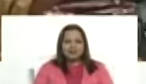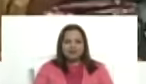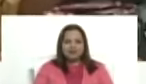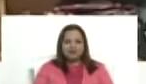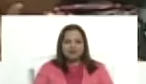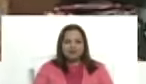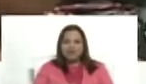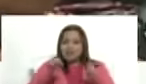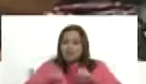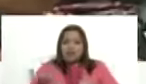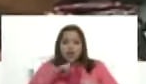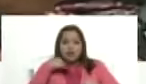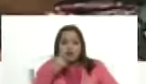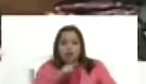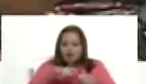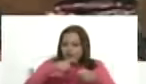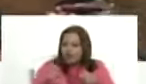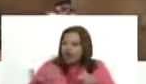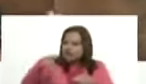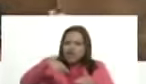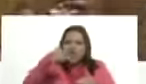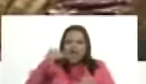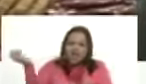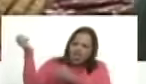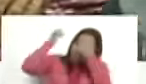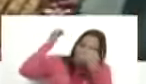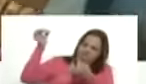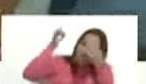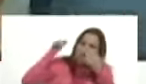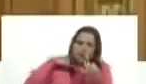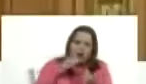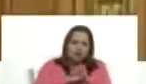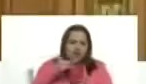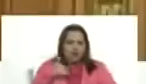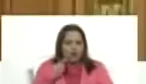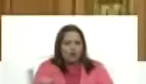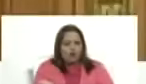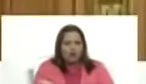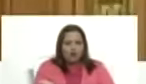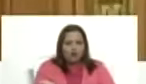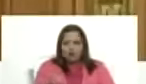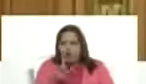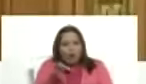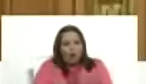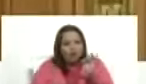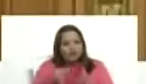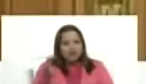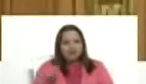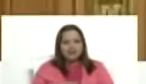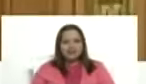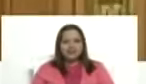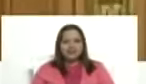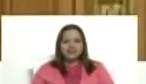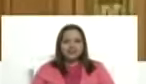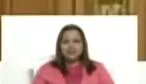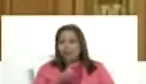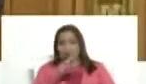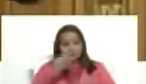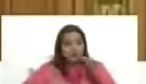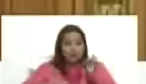Sí, le dije, no me mataron afuera, me van a matar ustedes con esta manta, ¿vale? No es justo, pues. No es